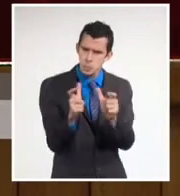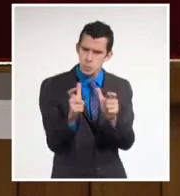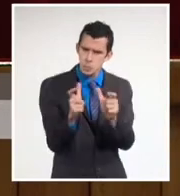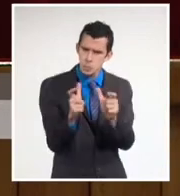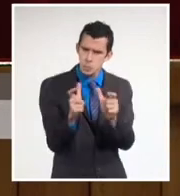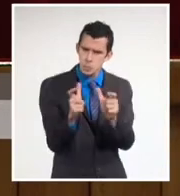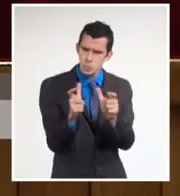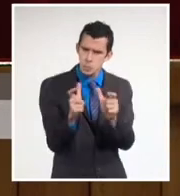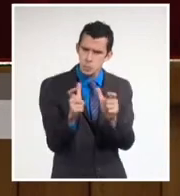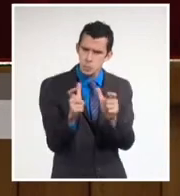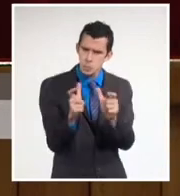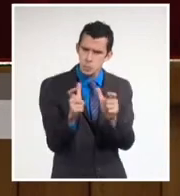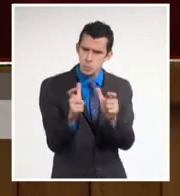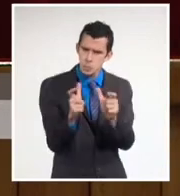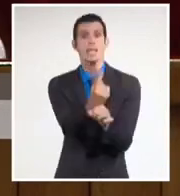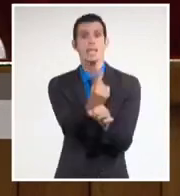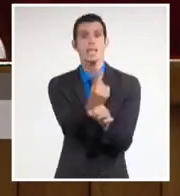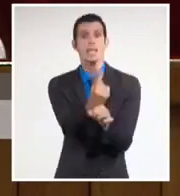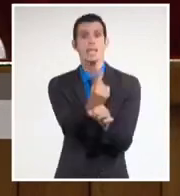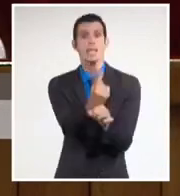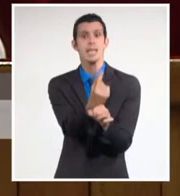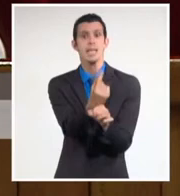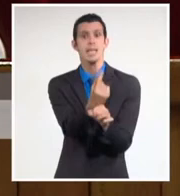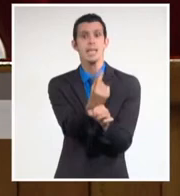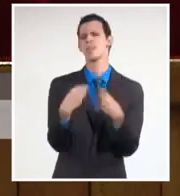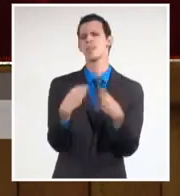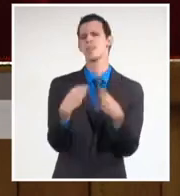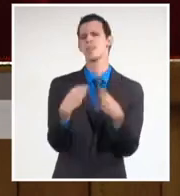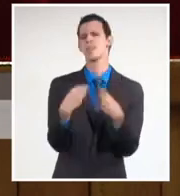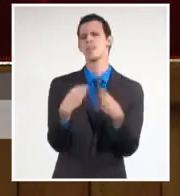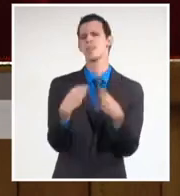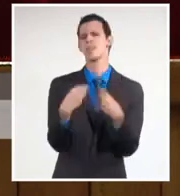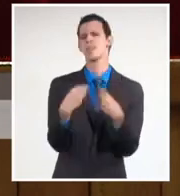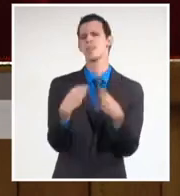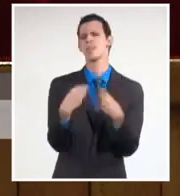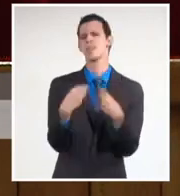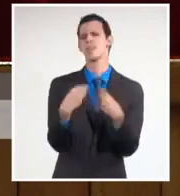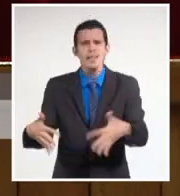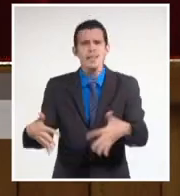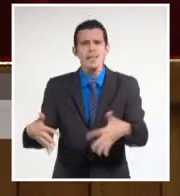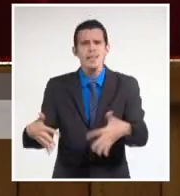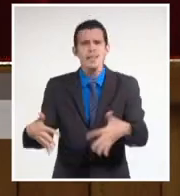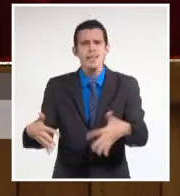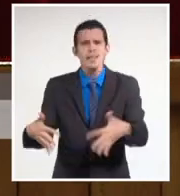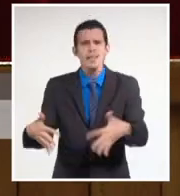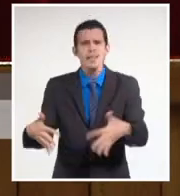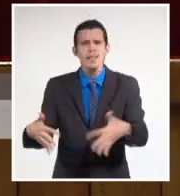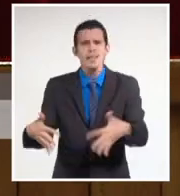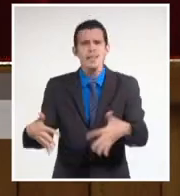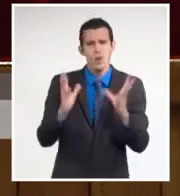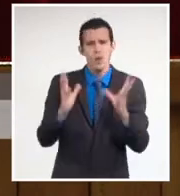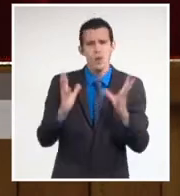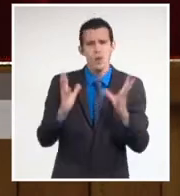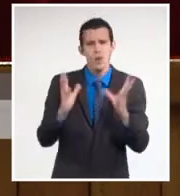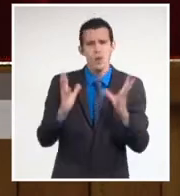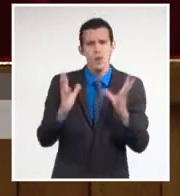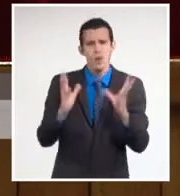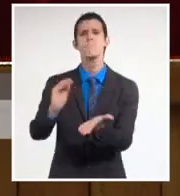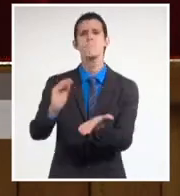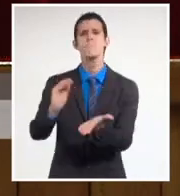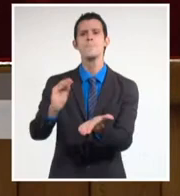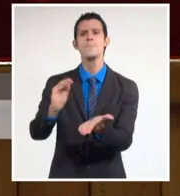podemos por la mañana hacer la reunión para pedirle dinero al presupuesto y por la tarde hacer la reunión para ver cómo controlamos la inflación. Porque son objetivos